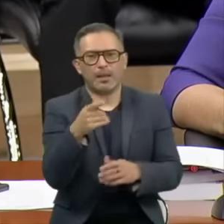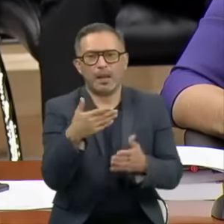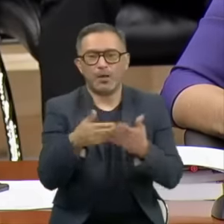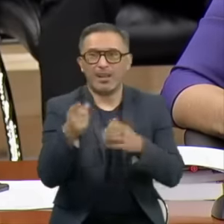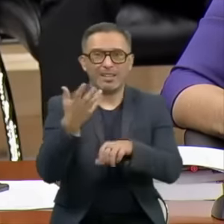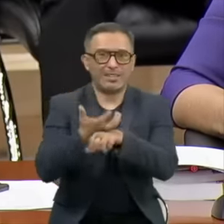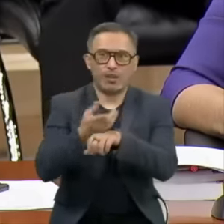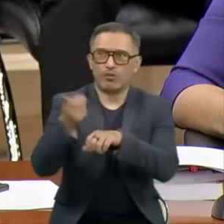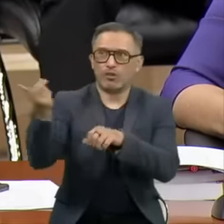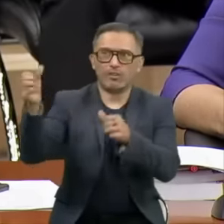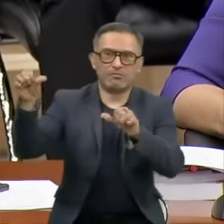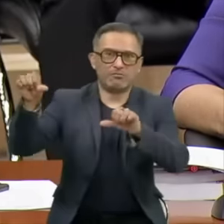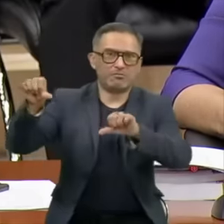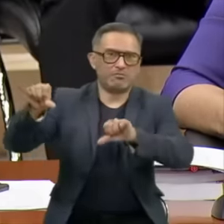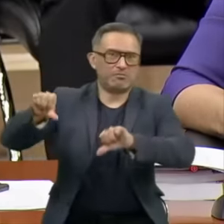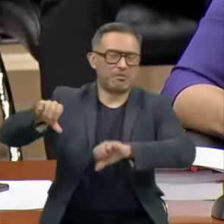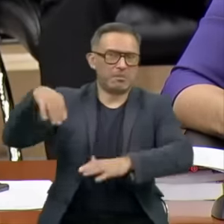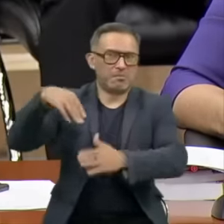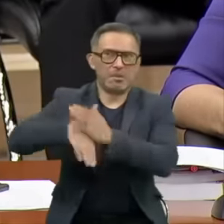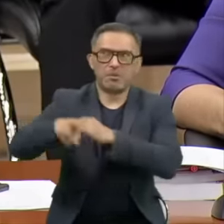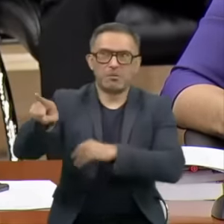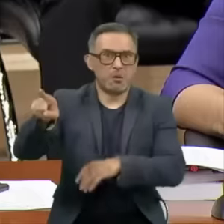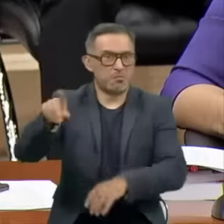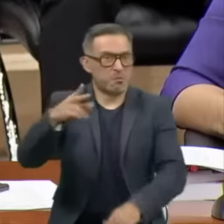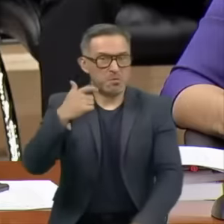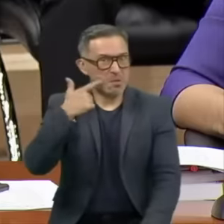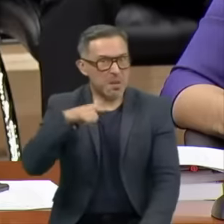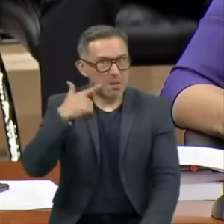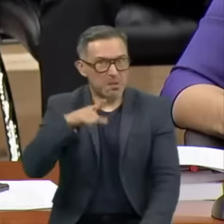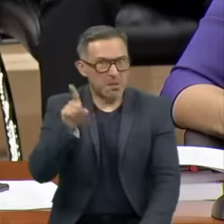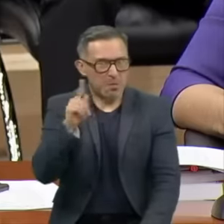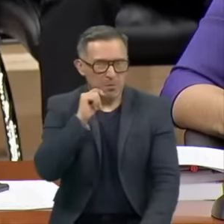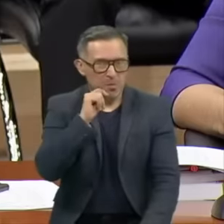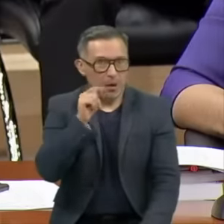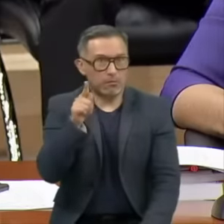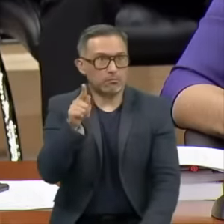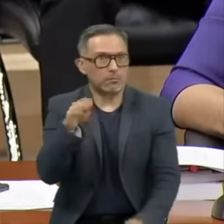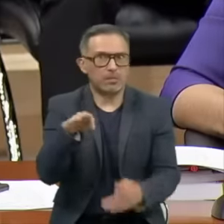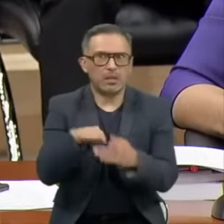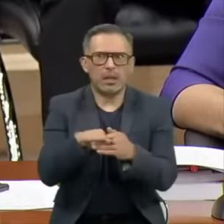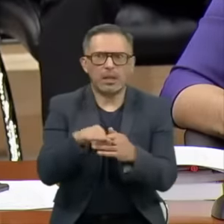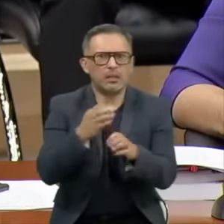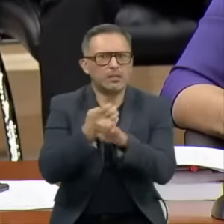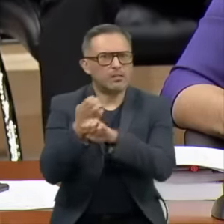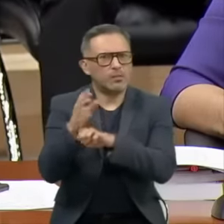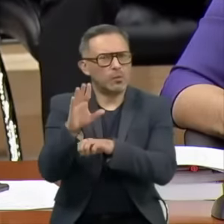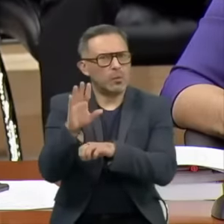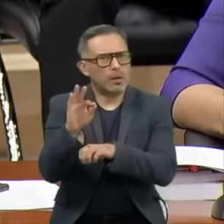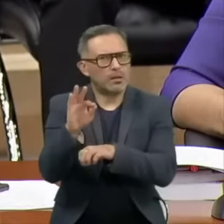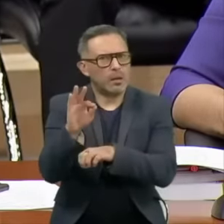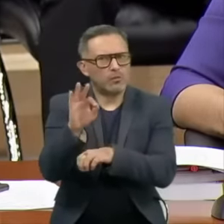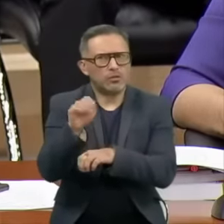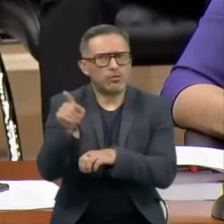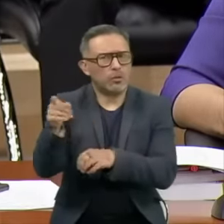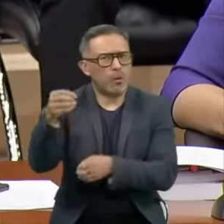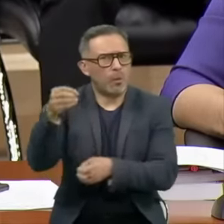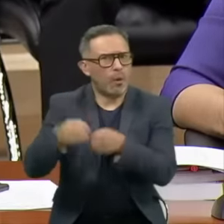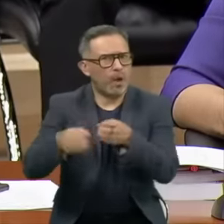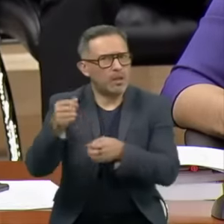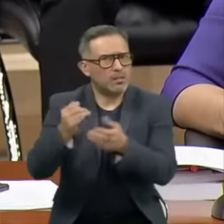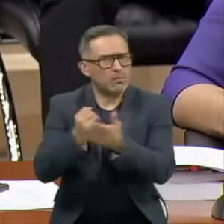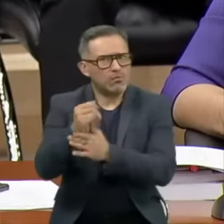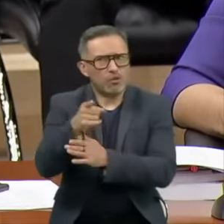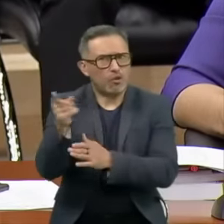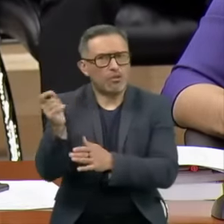Estados Unidos diga lo contrario. Por cierto, cerca de 40 estados de Estados Unidos eligen a sus jueces y nadie ha dicho que está en riesgo